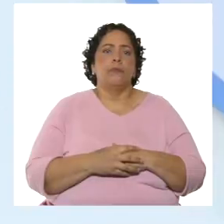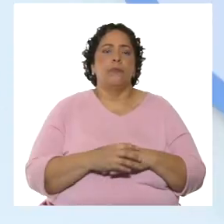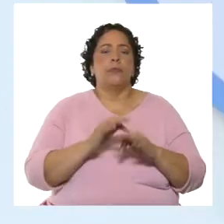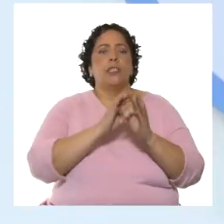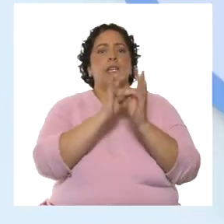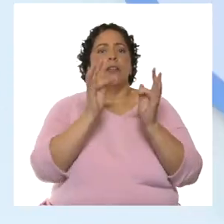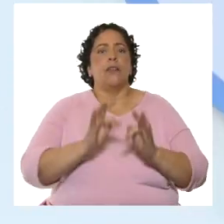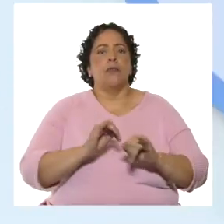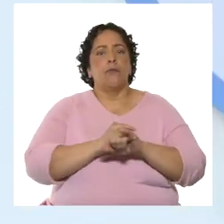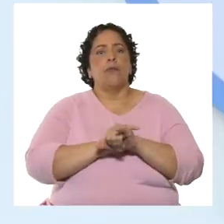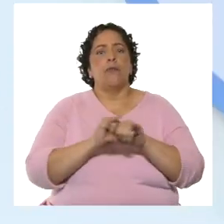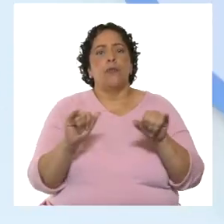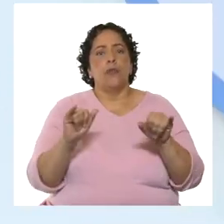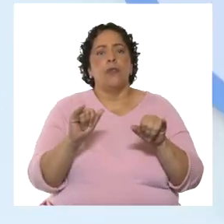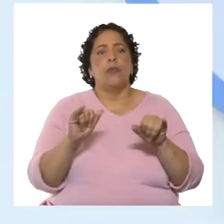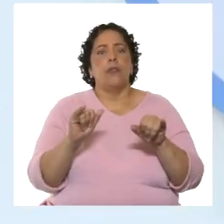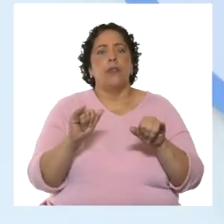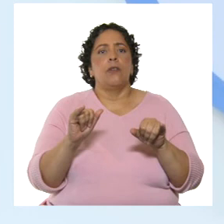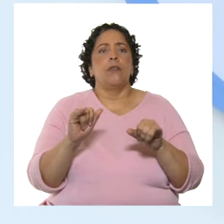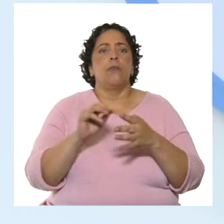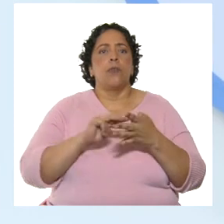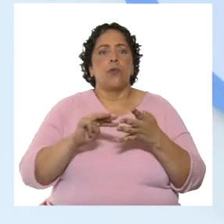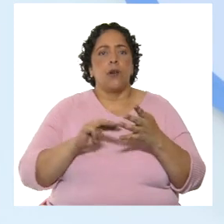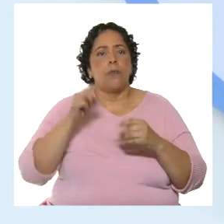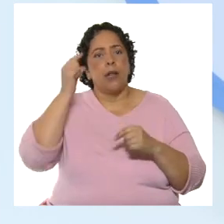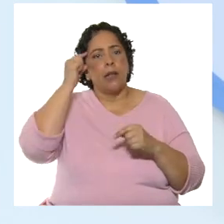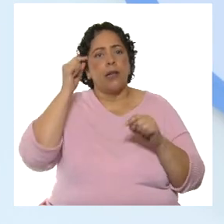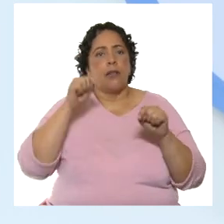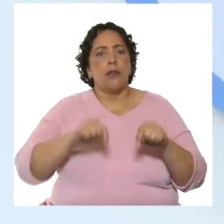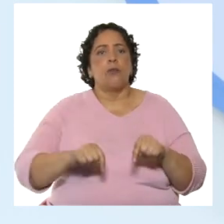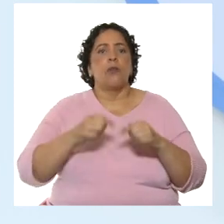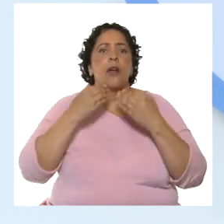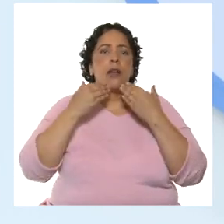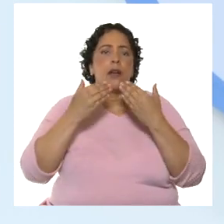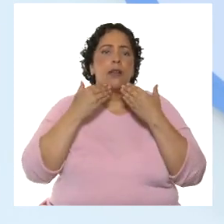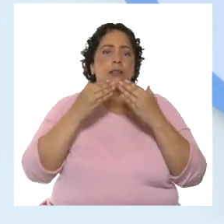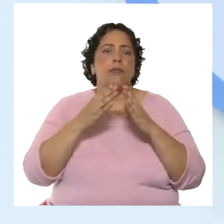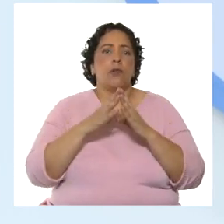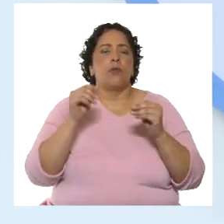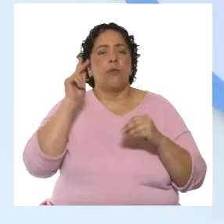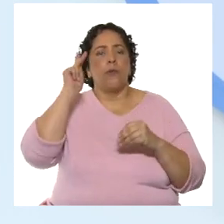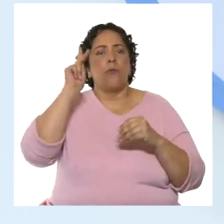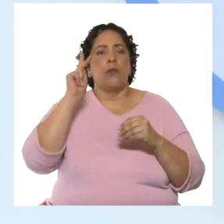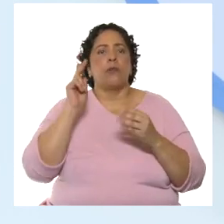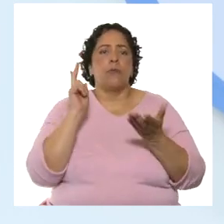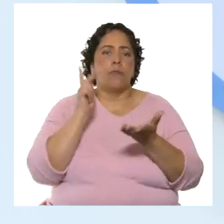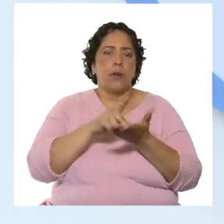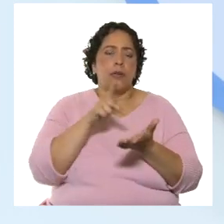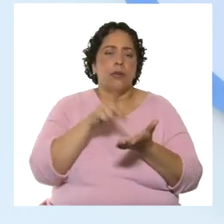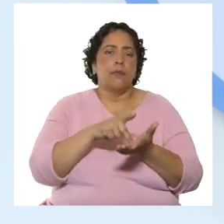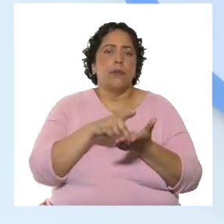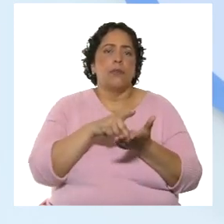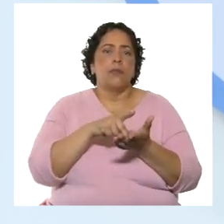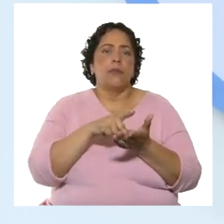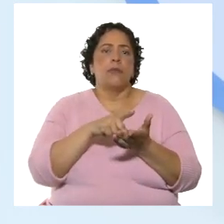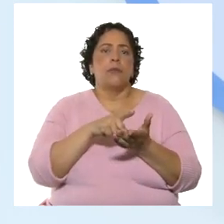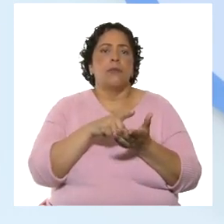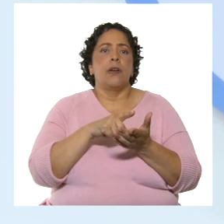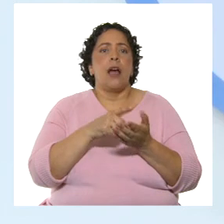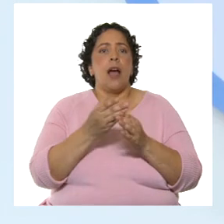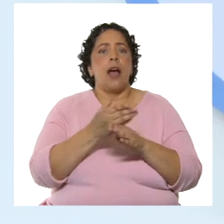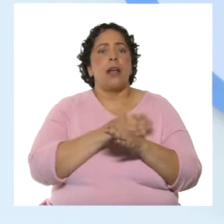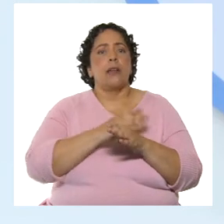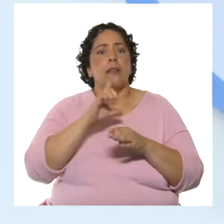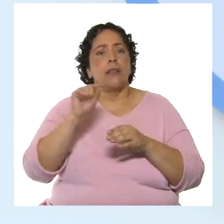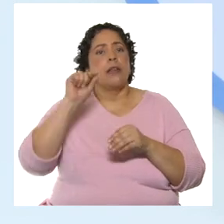De esta manera culminamos con nuestro programa por el día de hoy y agradecemos a todos los docentes por su excelente participación. Pero antes